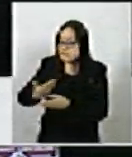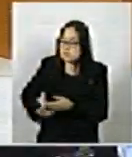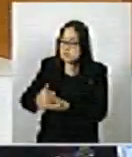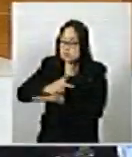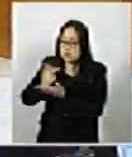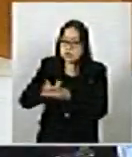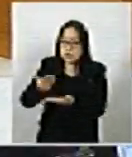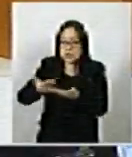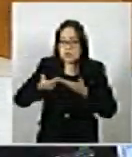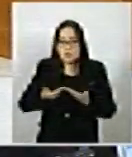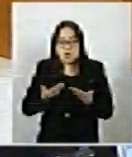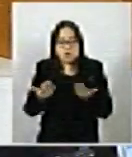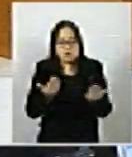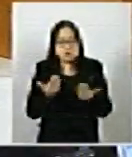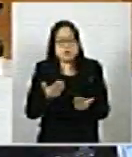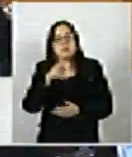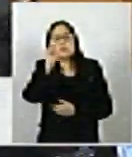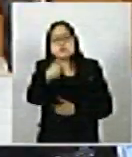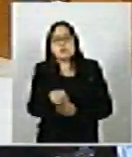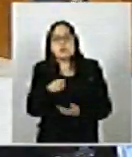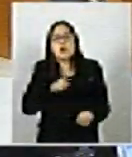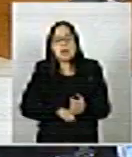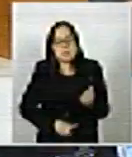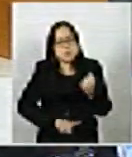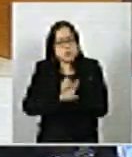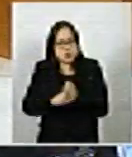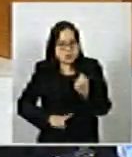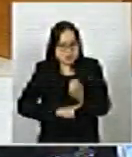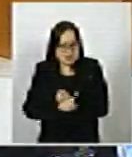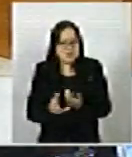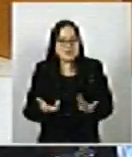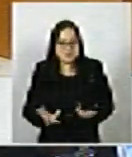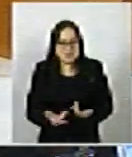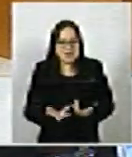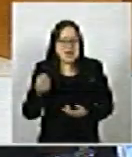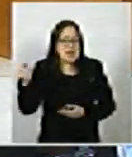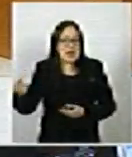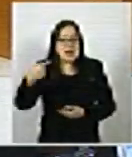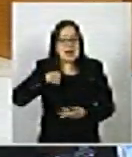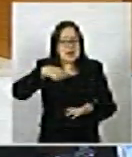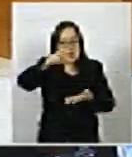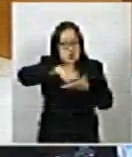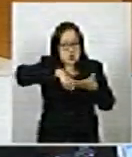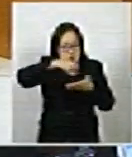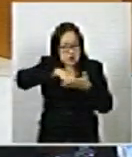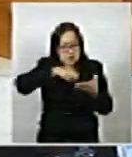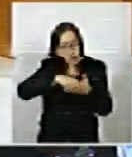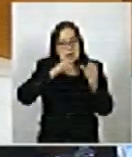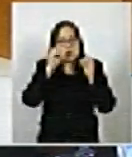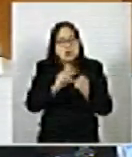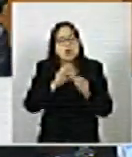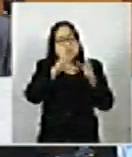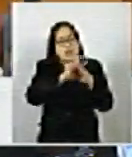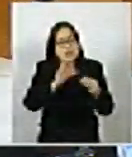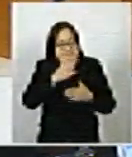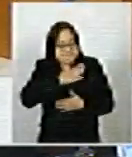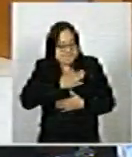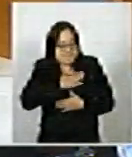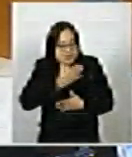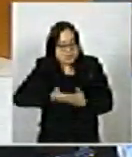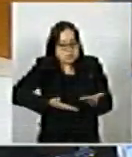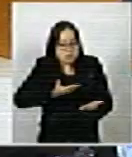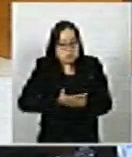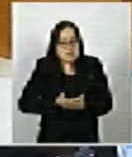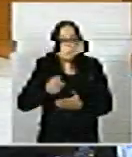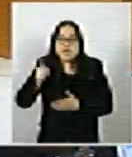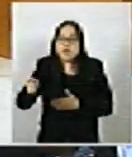algo mal porque está corrigiendo está enmendando o está diciendo este es mi campo y el